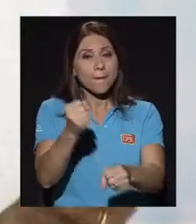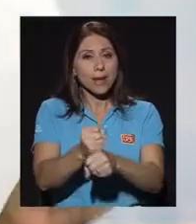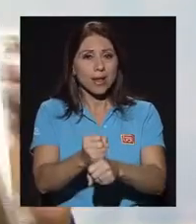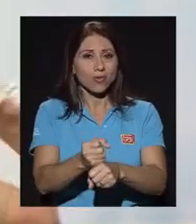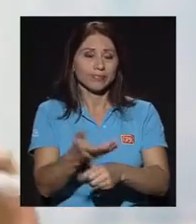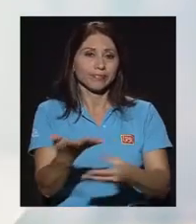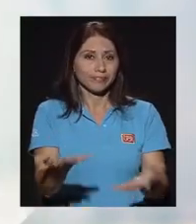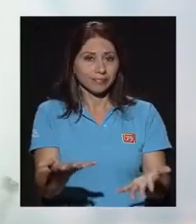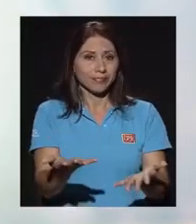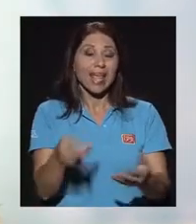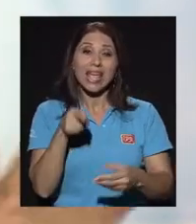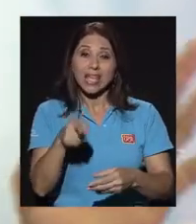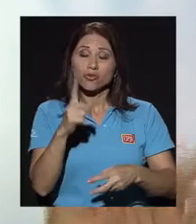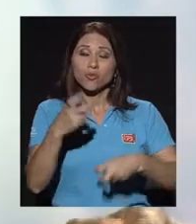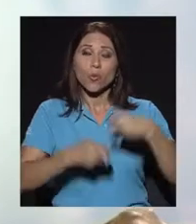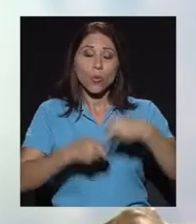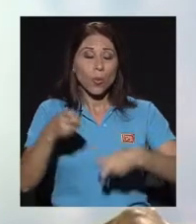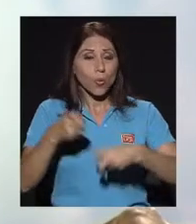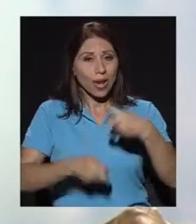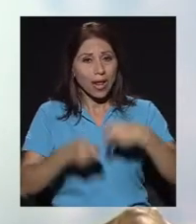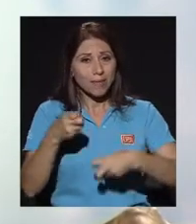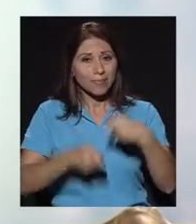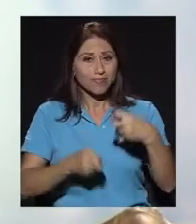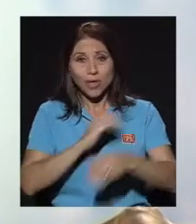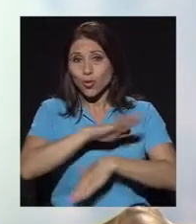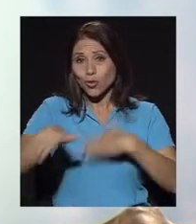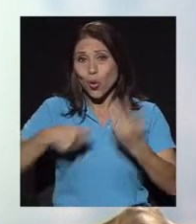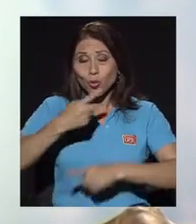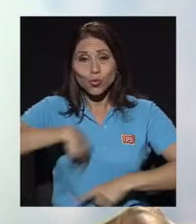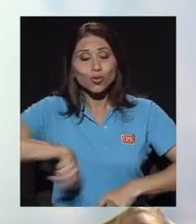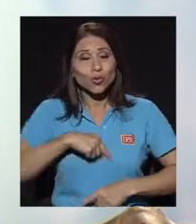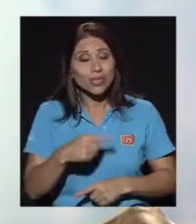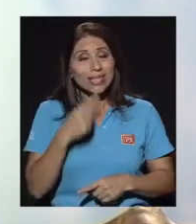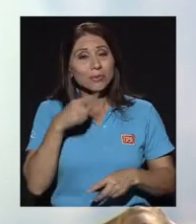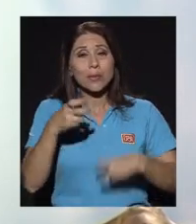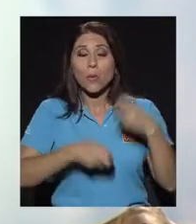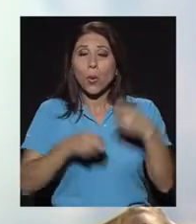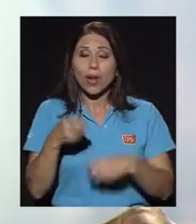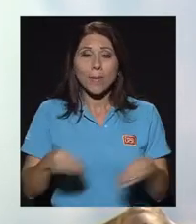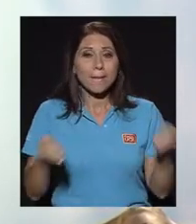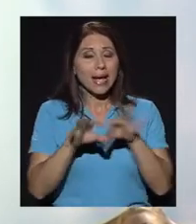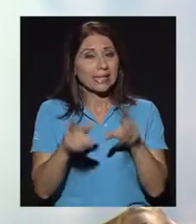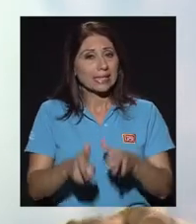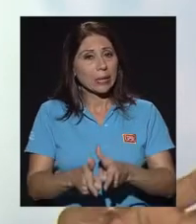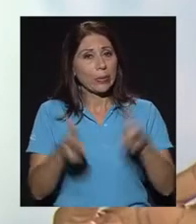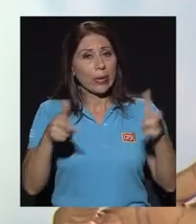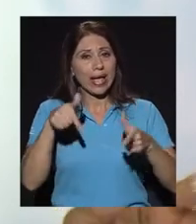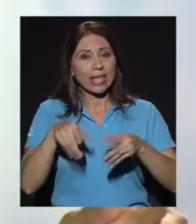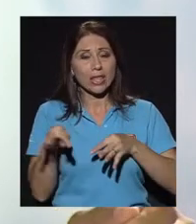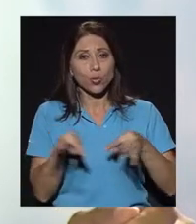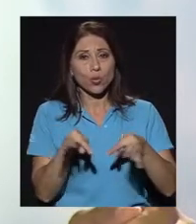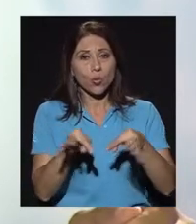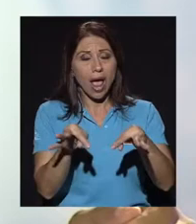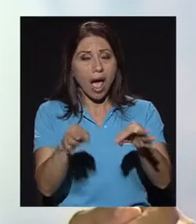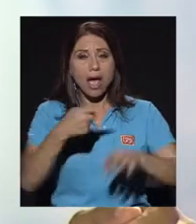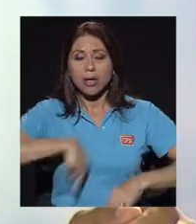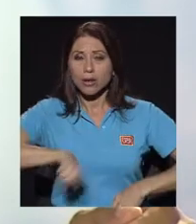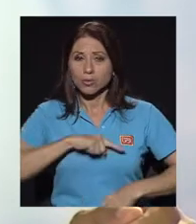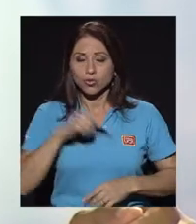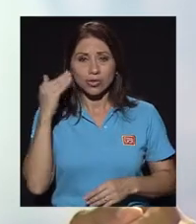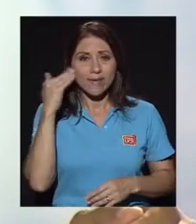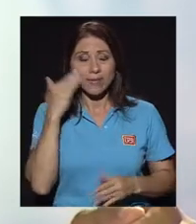que, bueno, como todos decimos, es el problema lanza aquí en Turrialba, porque ya sabemos que no